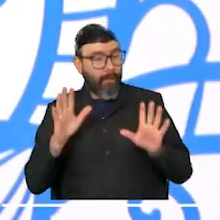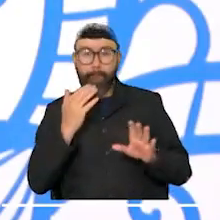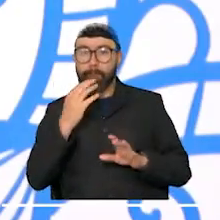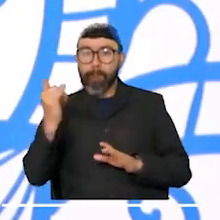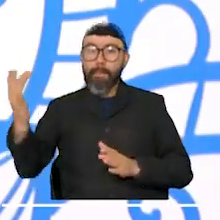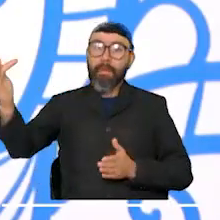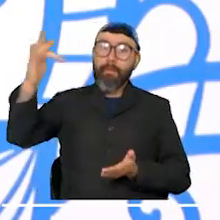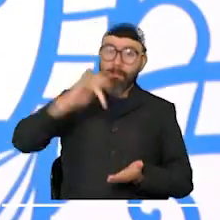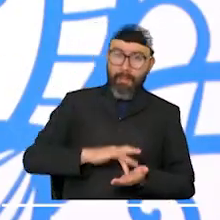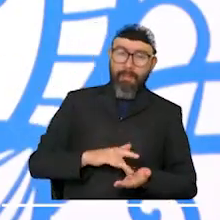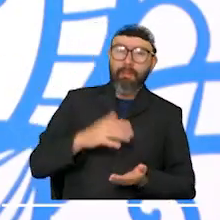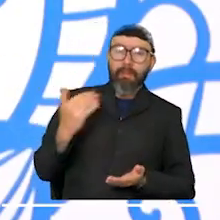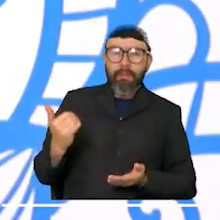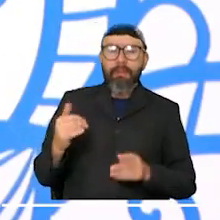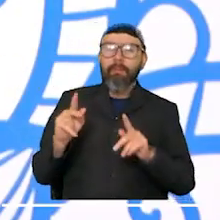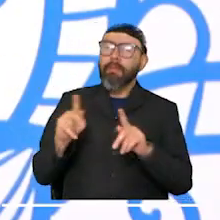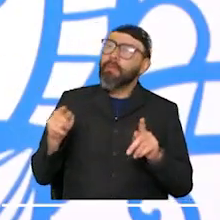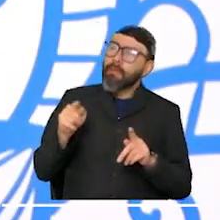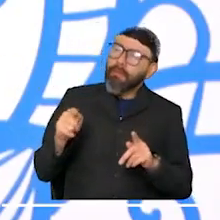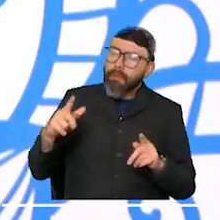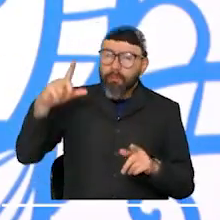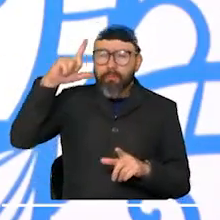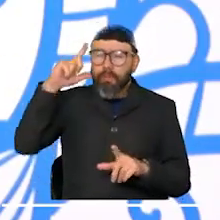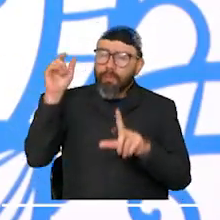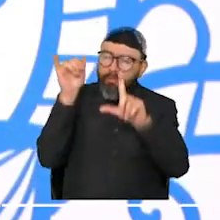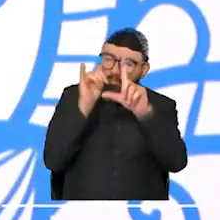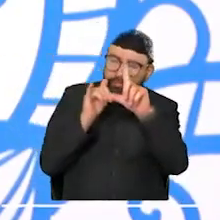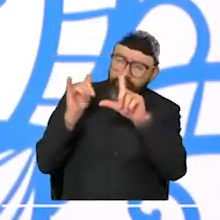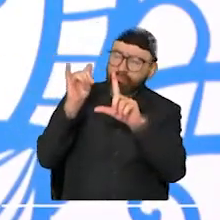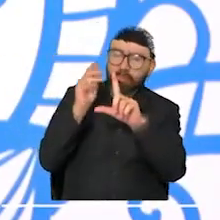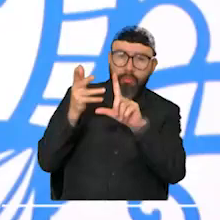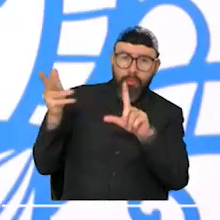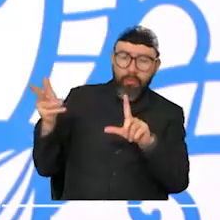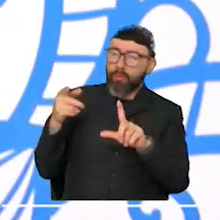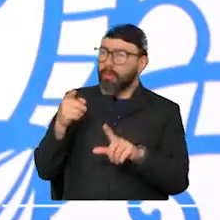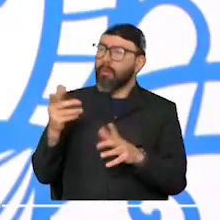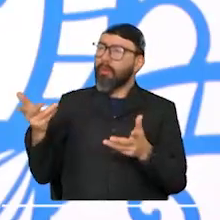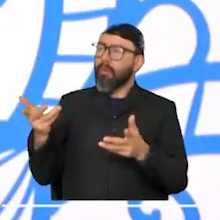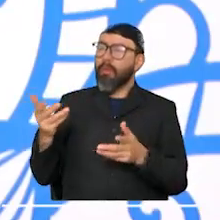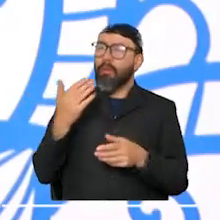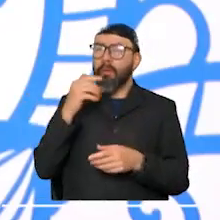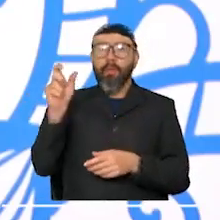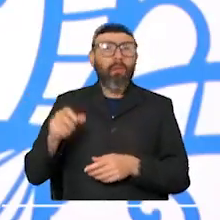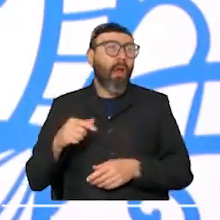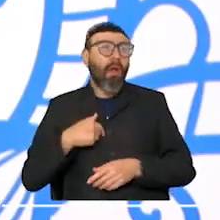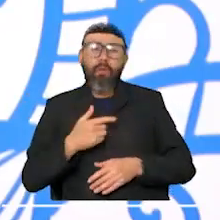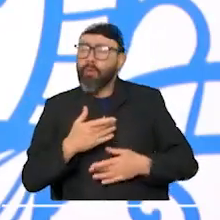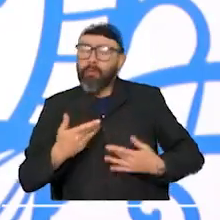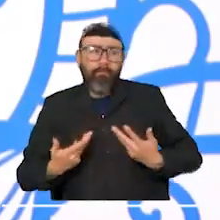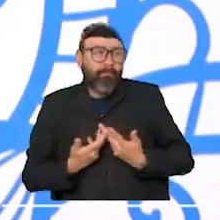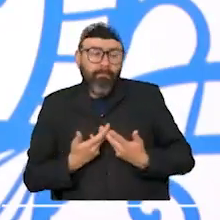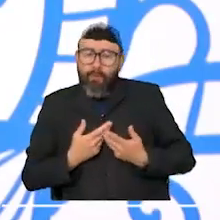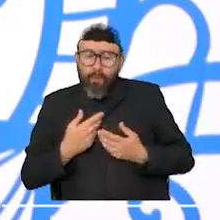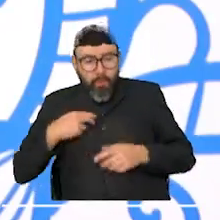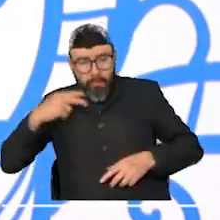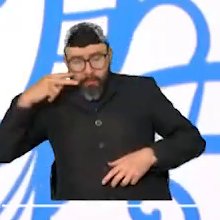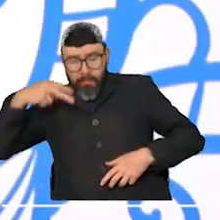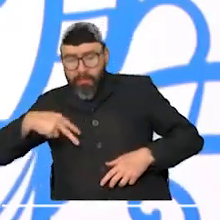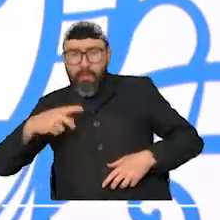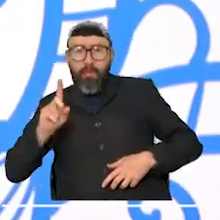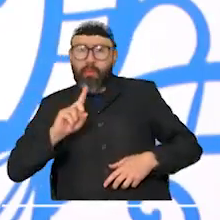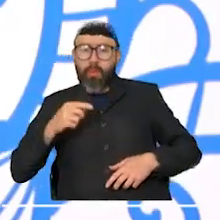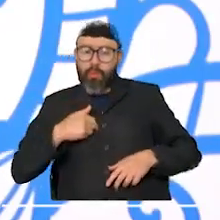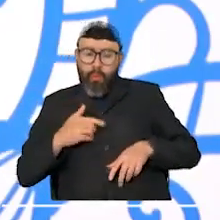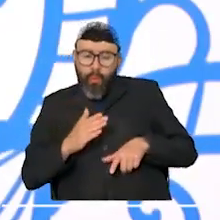de ginecología los problemas incluso femeninos O sea no soy capaz de tocarme no soy capaz de mirarme Es que no tengo